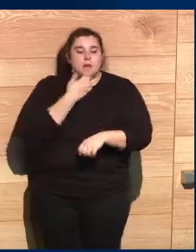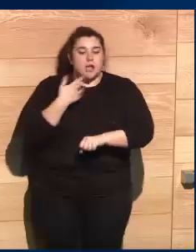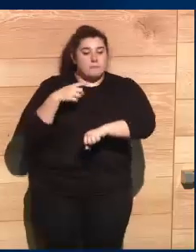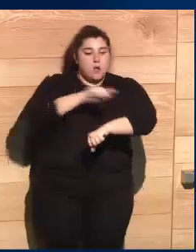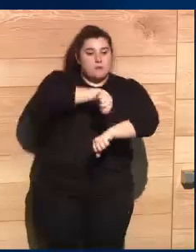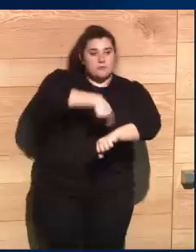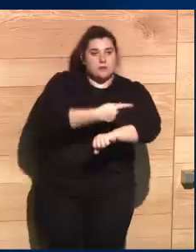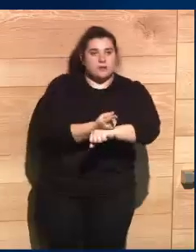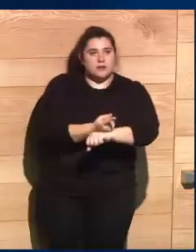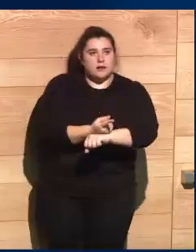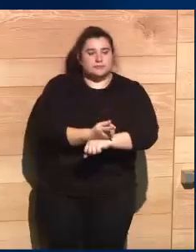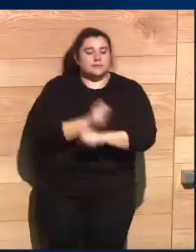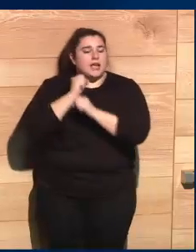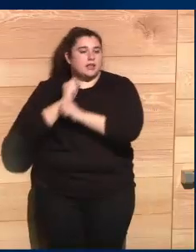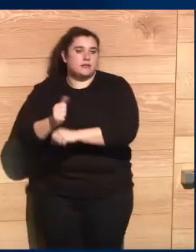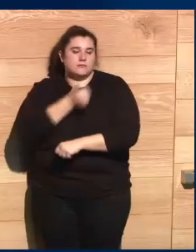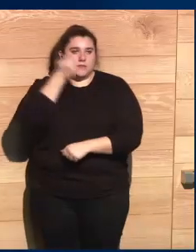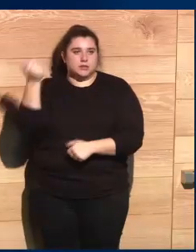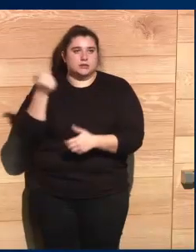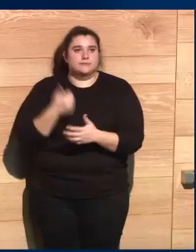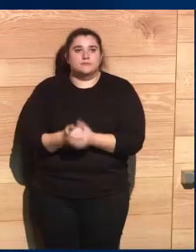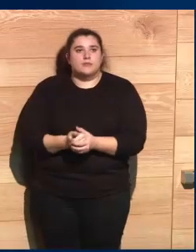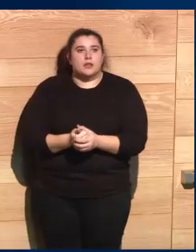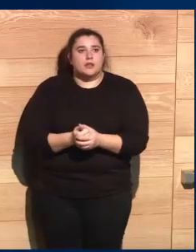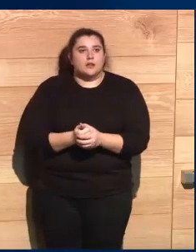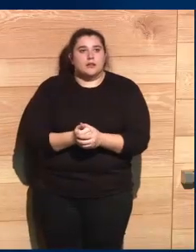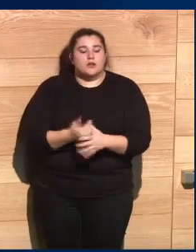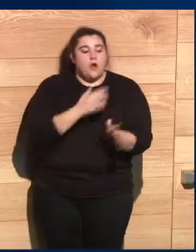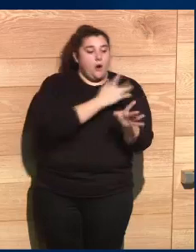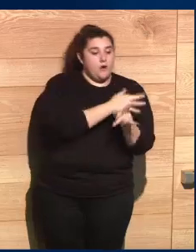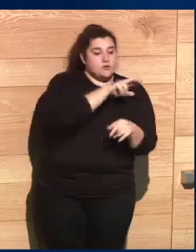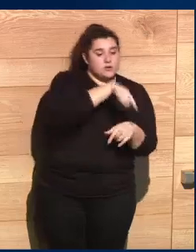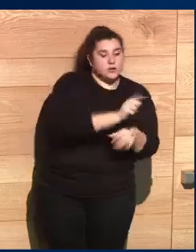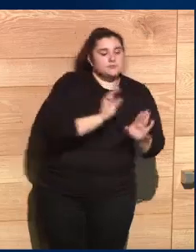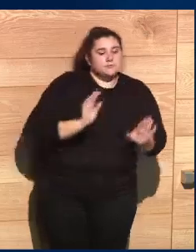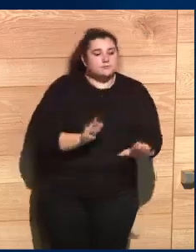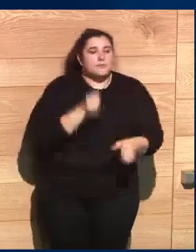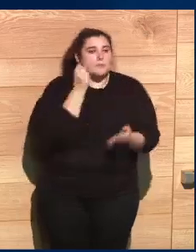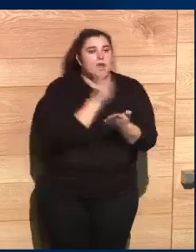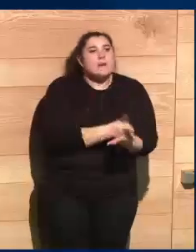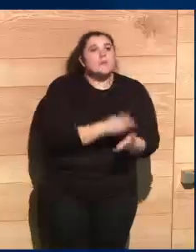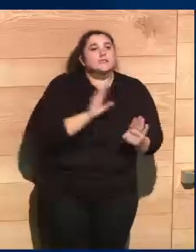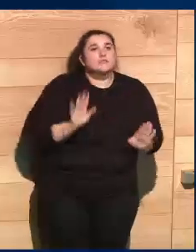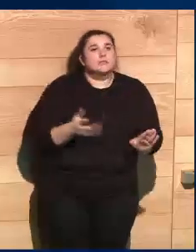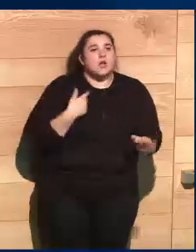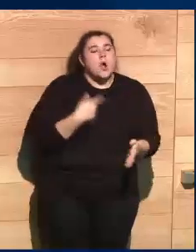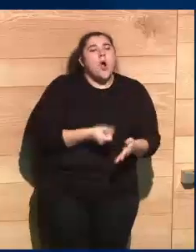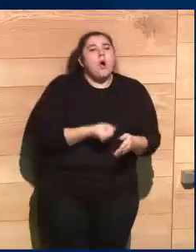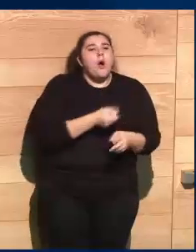por ejemplo, pues más adictivo es el juego. ¿Cuál es el juego? Que en realidad no es un juego, es una apuesta. ¿Pero cuál es el juego de